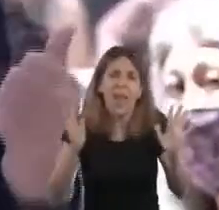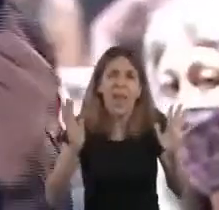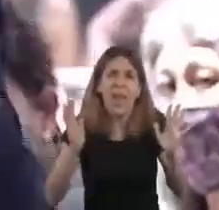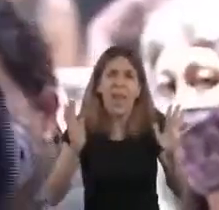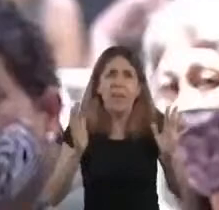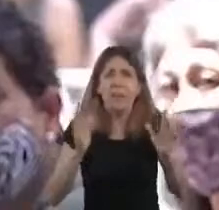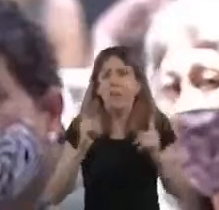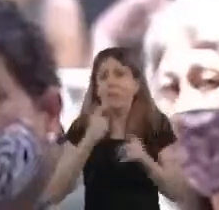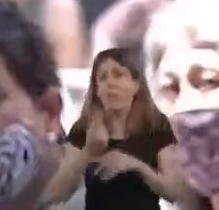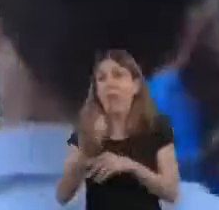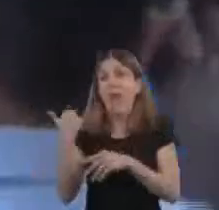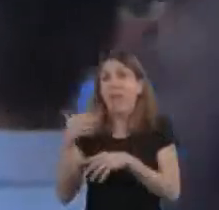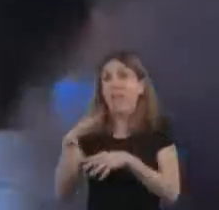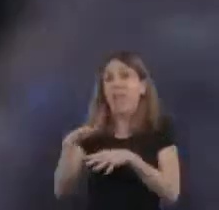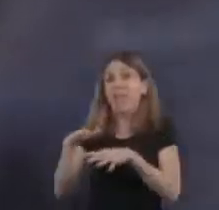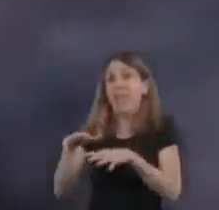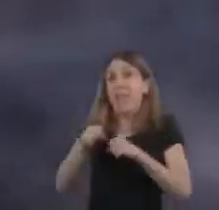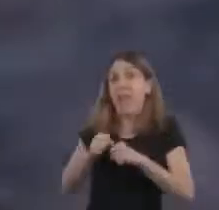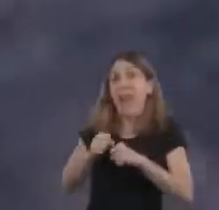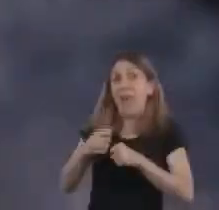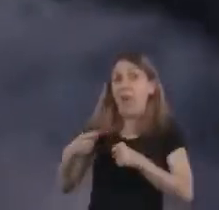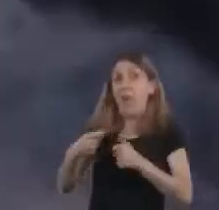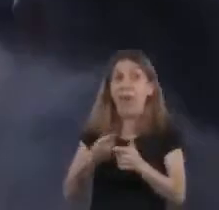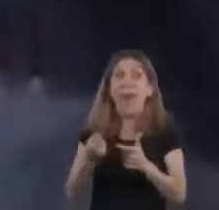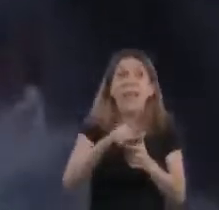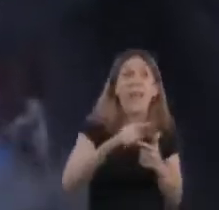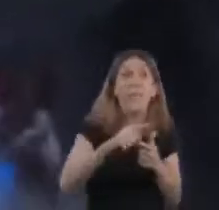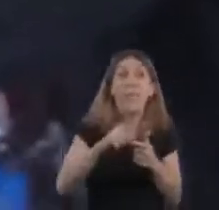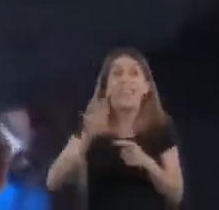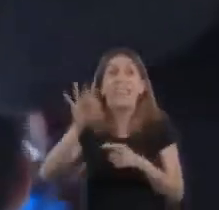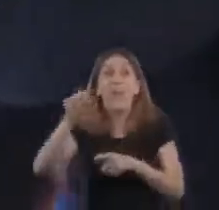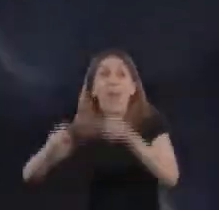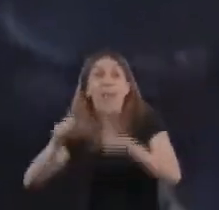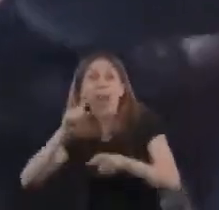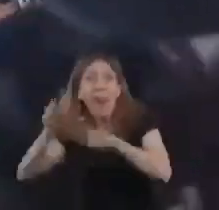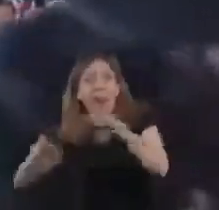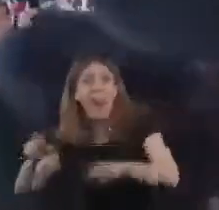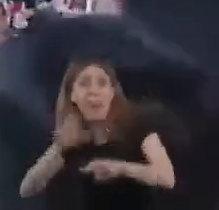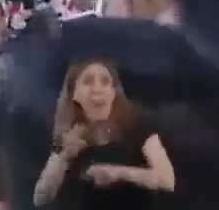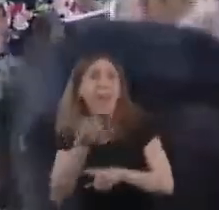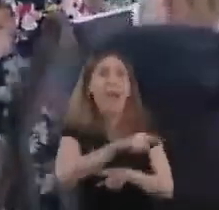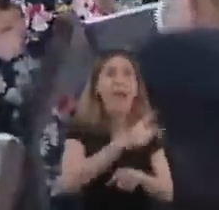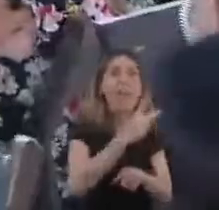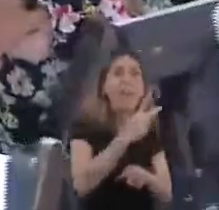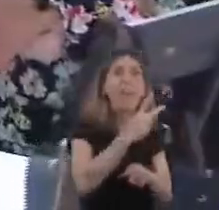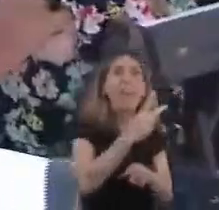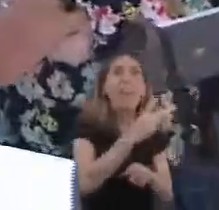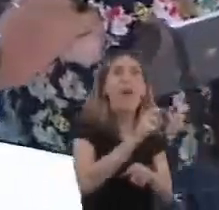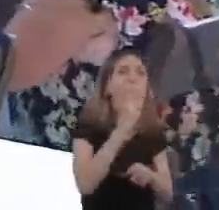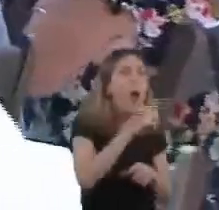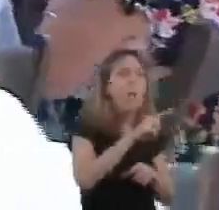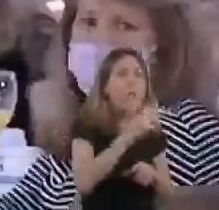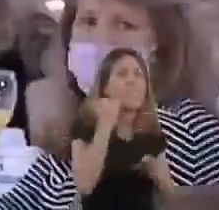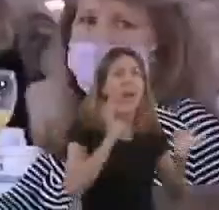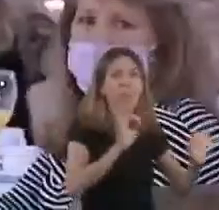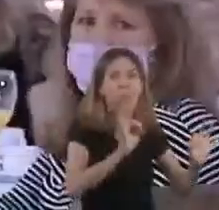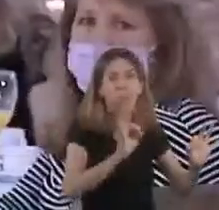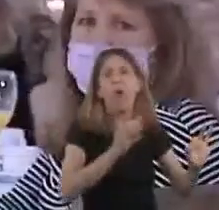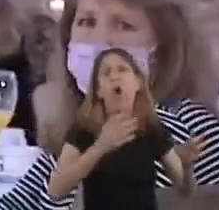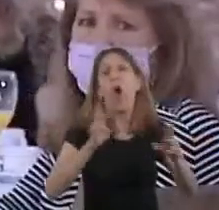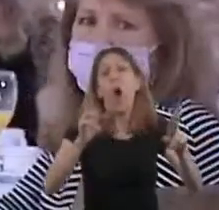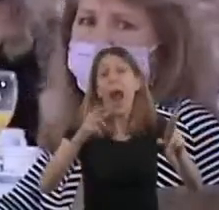desde antes y hoy del número 50.000 y el número 2.000. Y ojalá todo el que lo necesite pueda